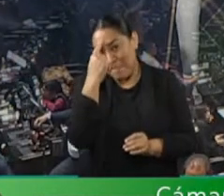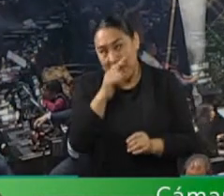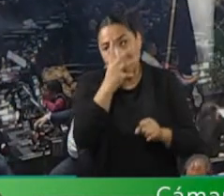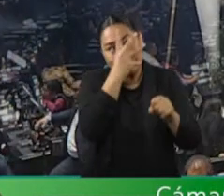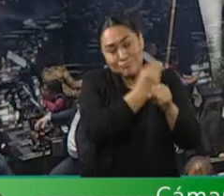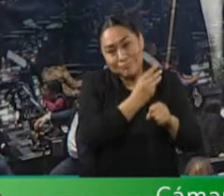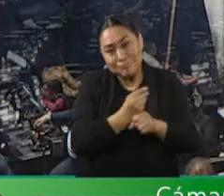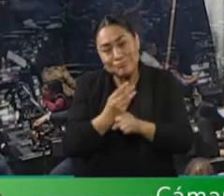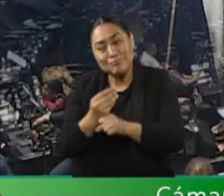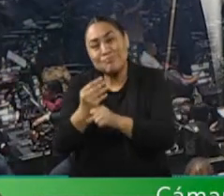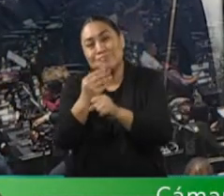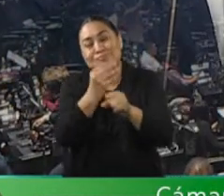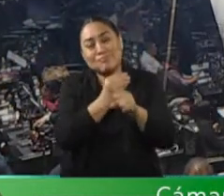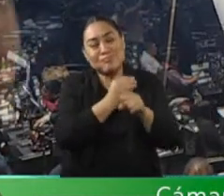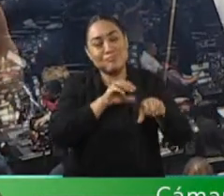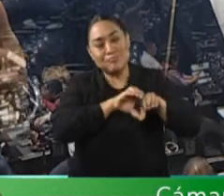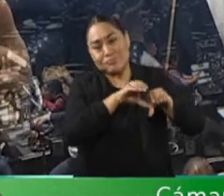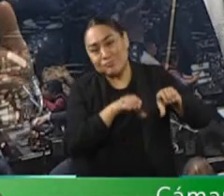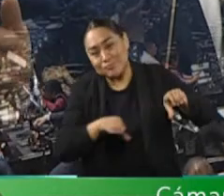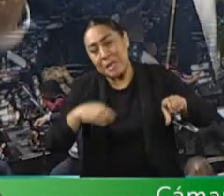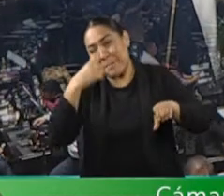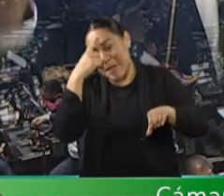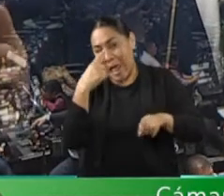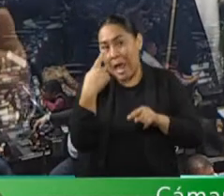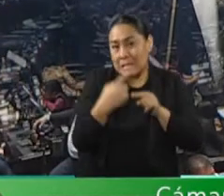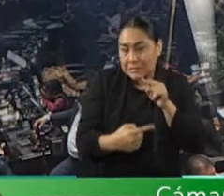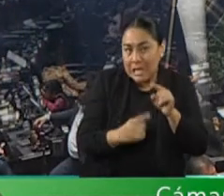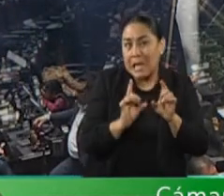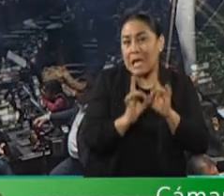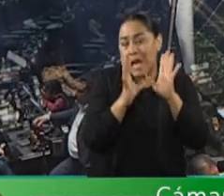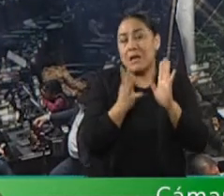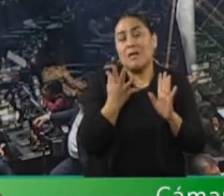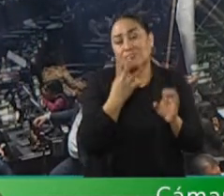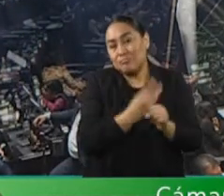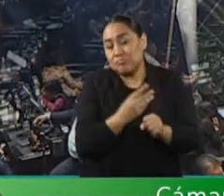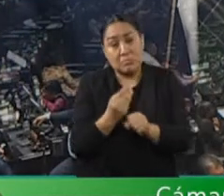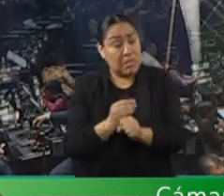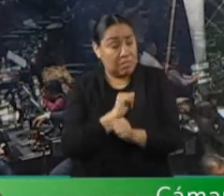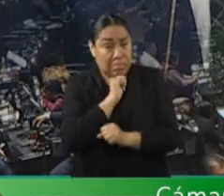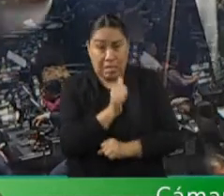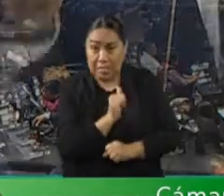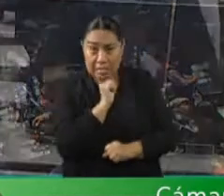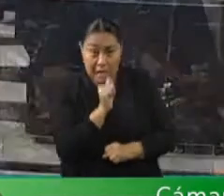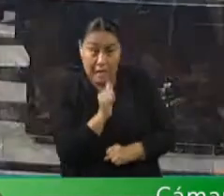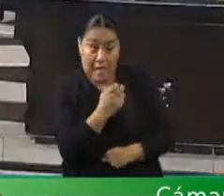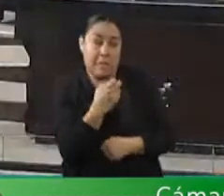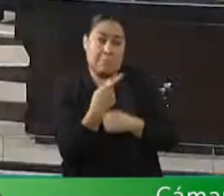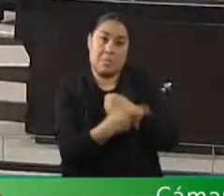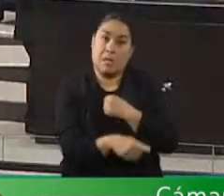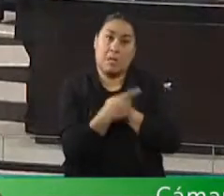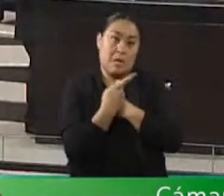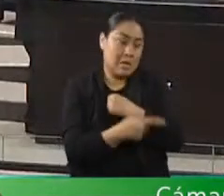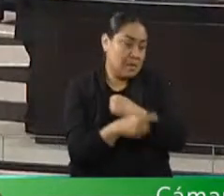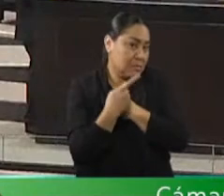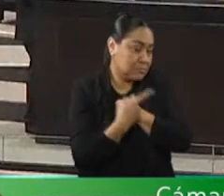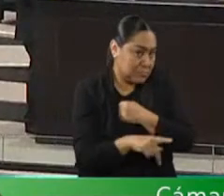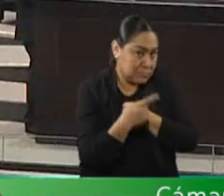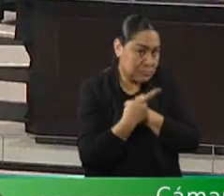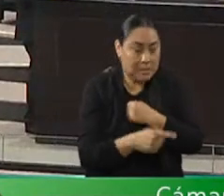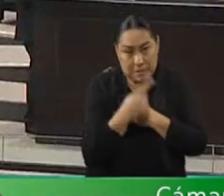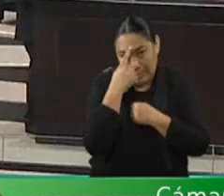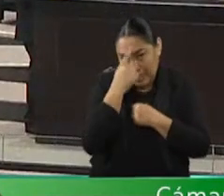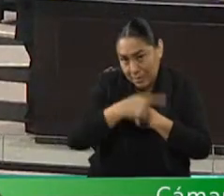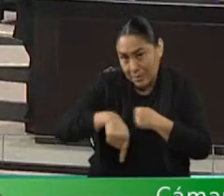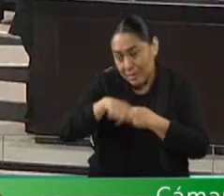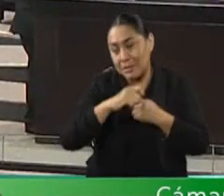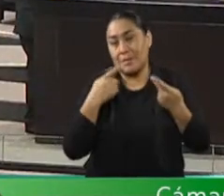las plataformas a los ductos de prevención y desde luego de corrección que son riesgos latentes para las y